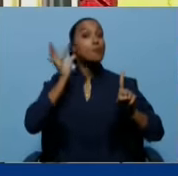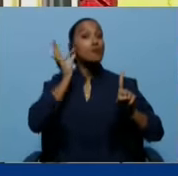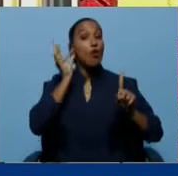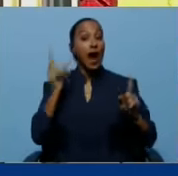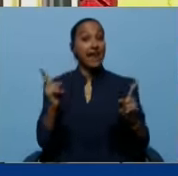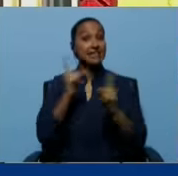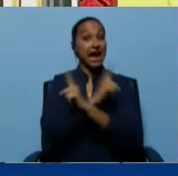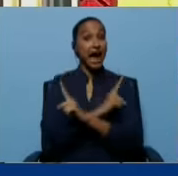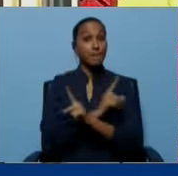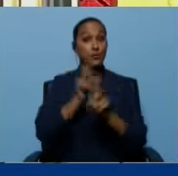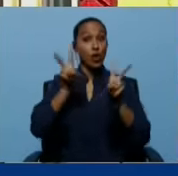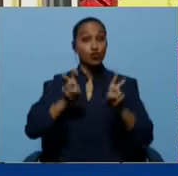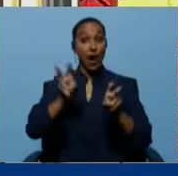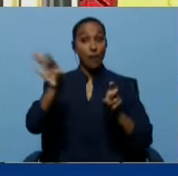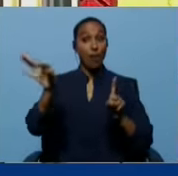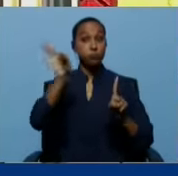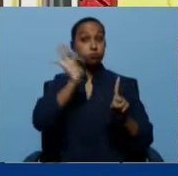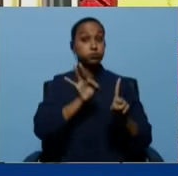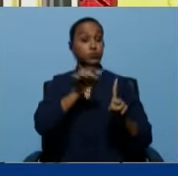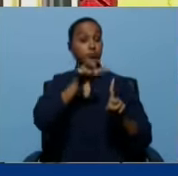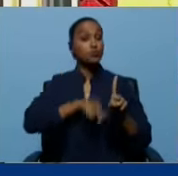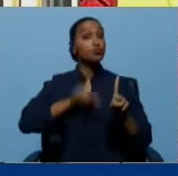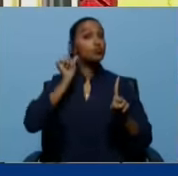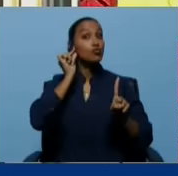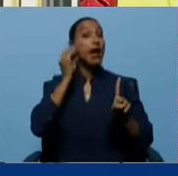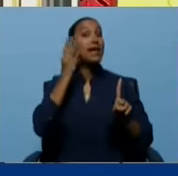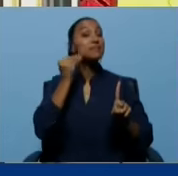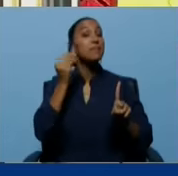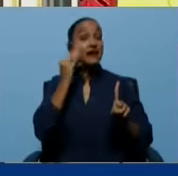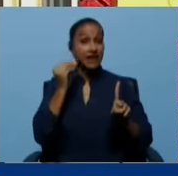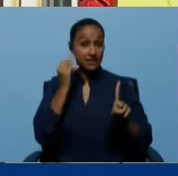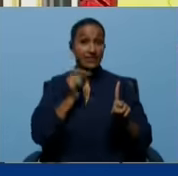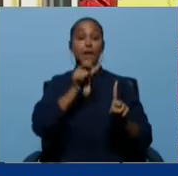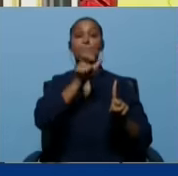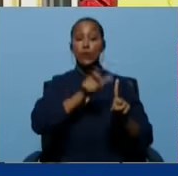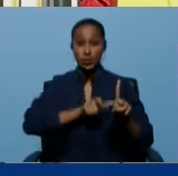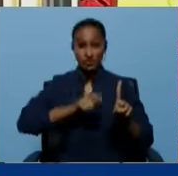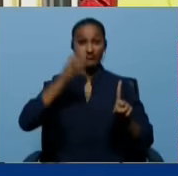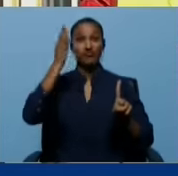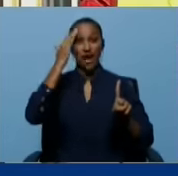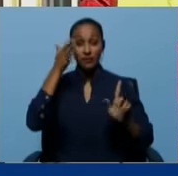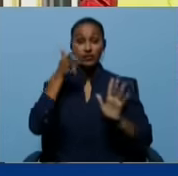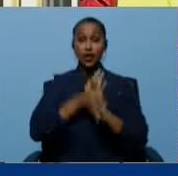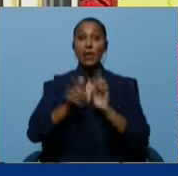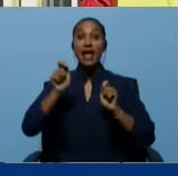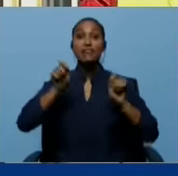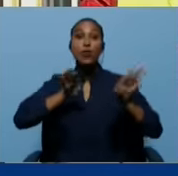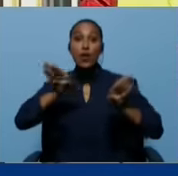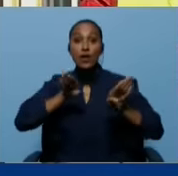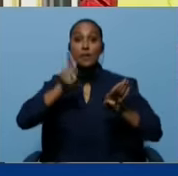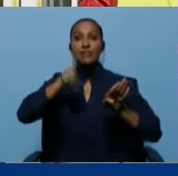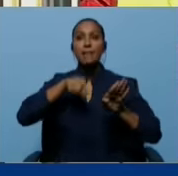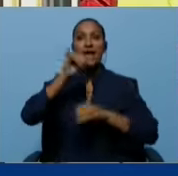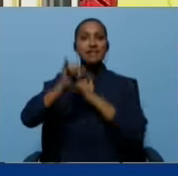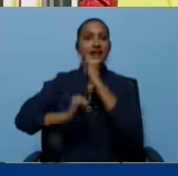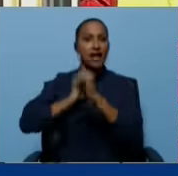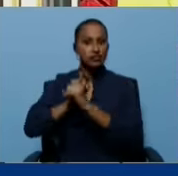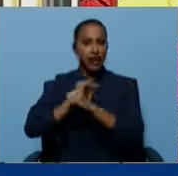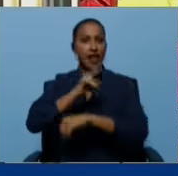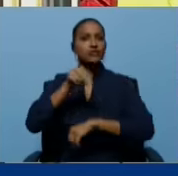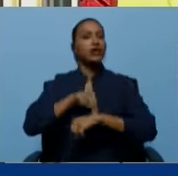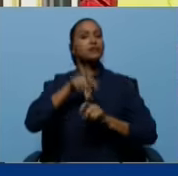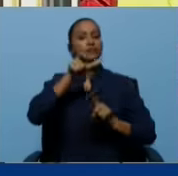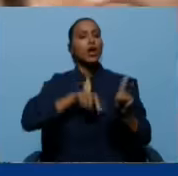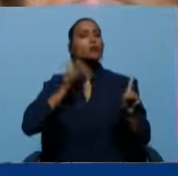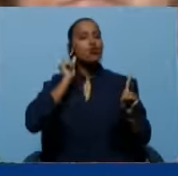trata de una mujer curtida en la batalla del turismo internacional, la doctora Leticia